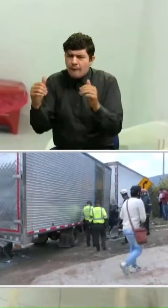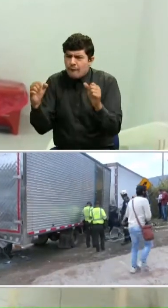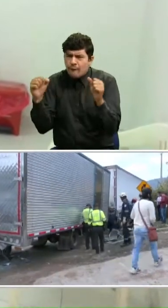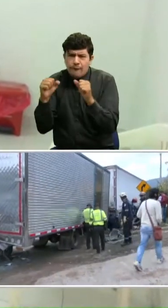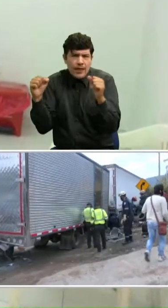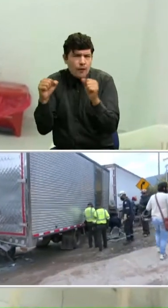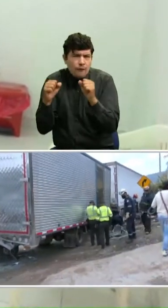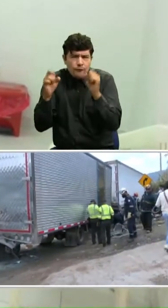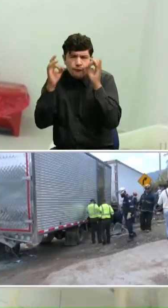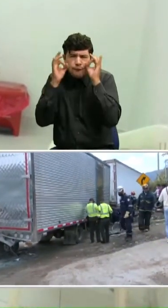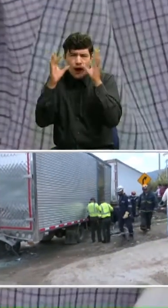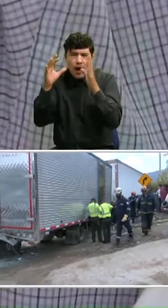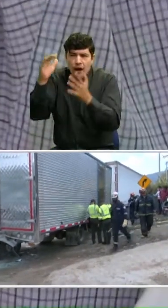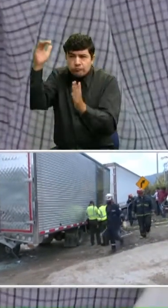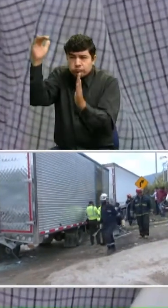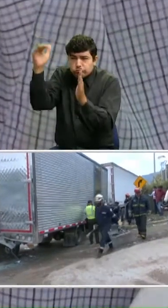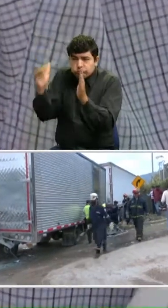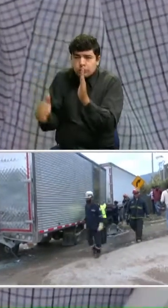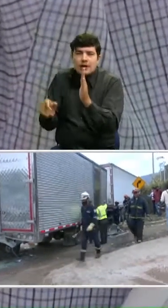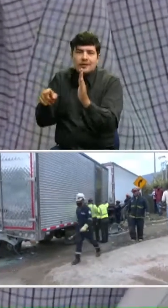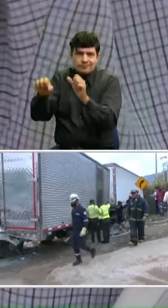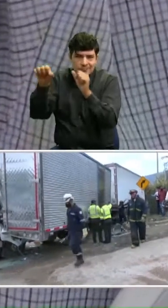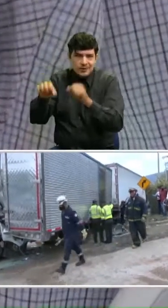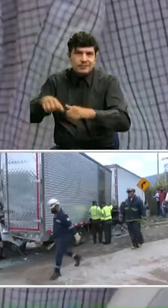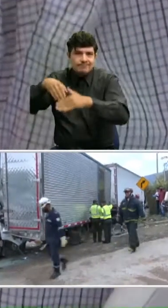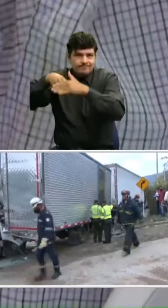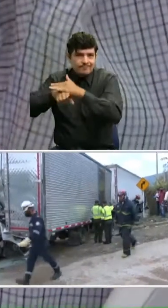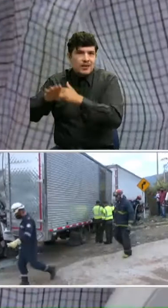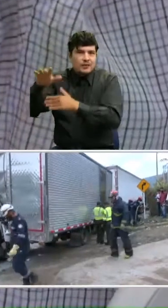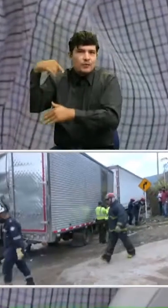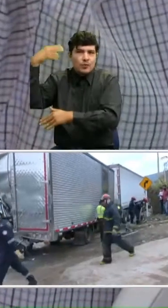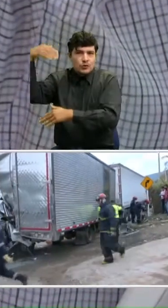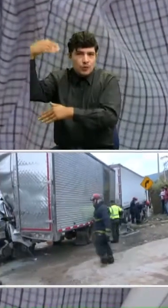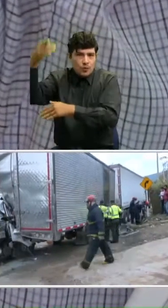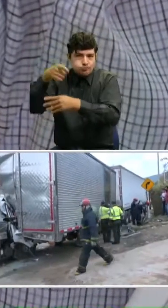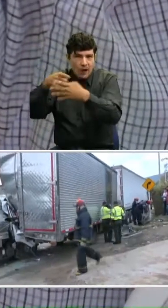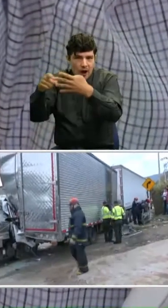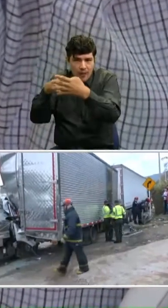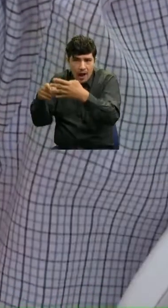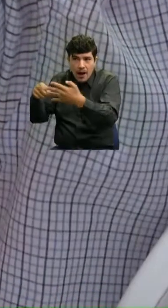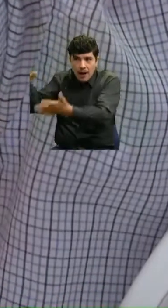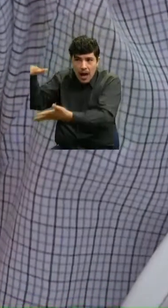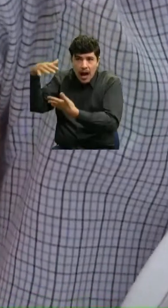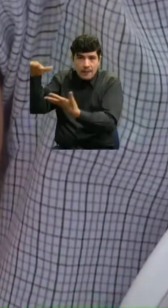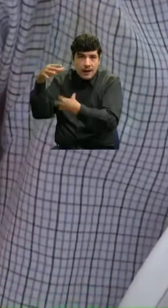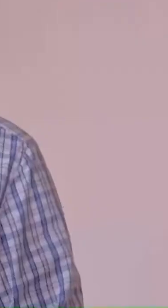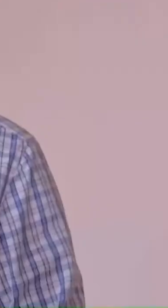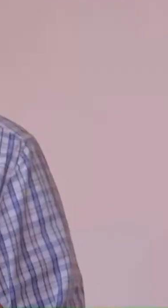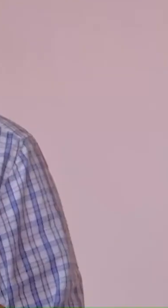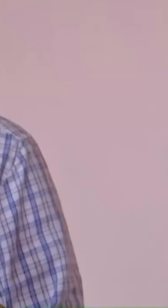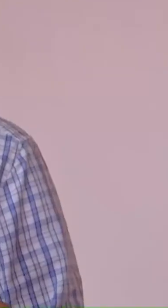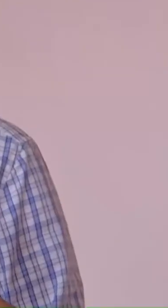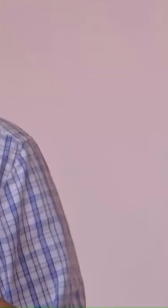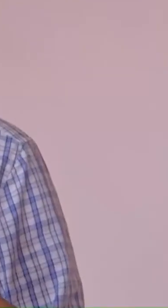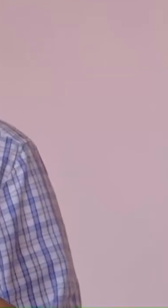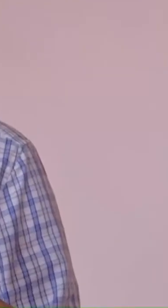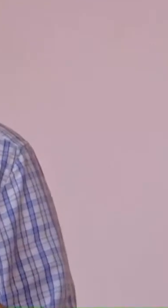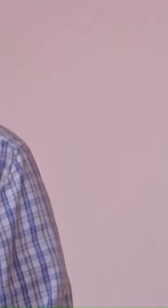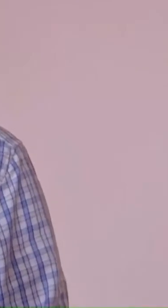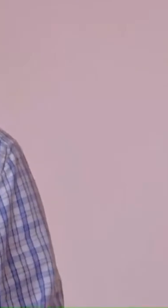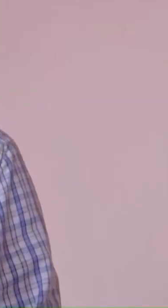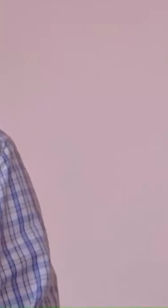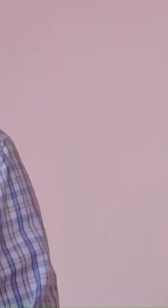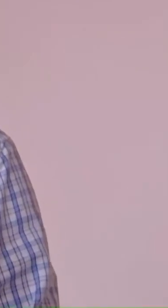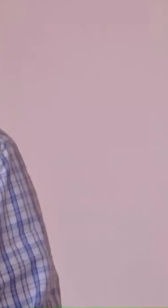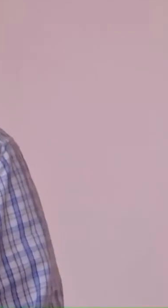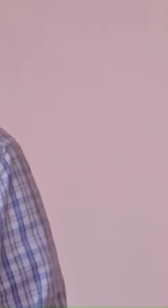cadena de frío para las vacunas que llegarán al departamento que estamos a la espera del día de mañana o el día viernes llegue